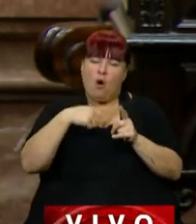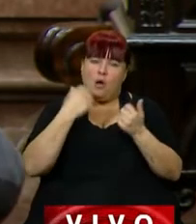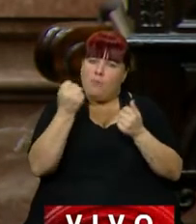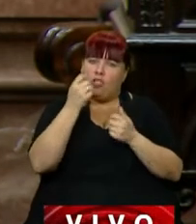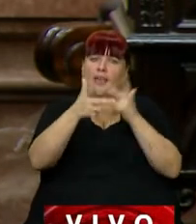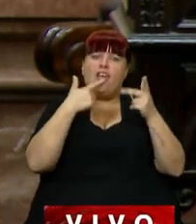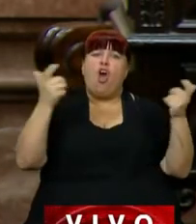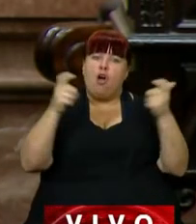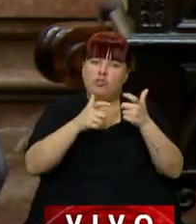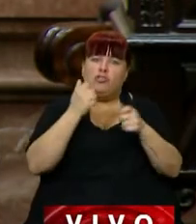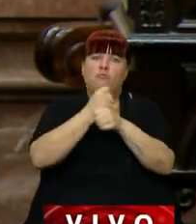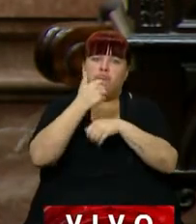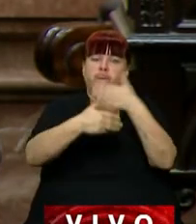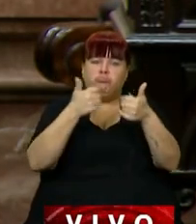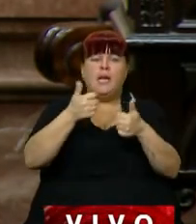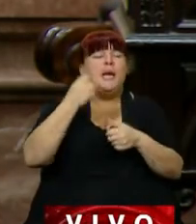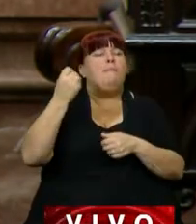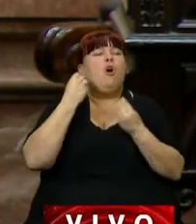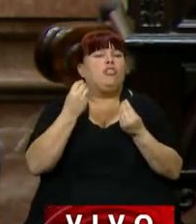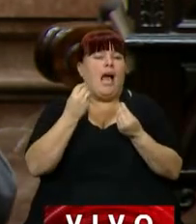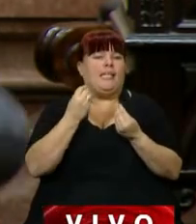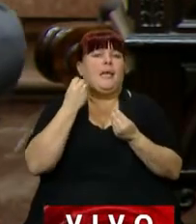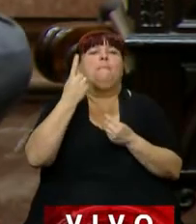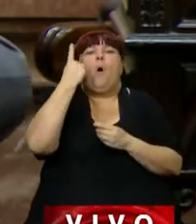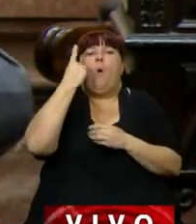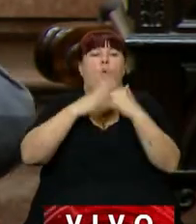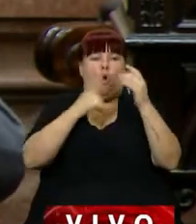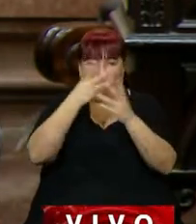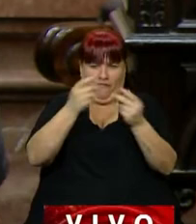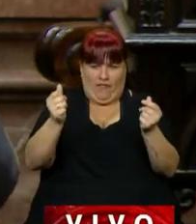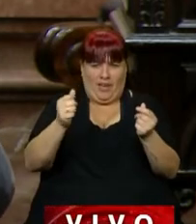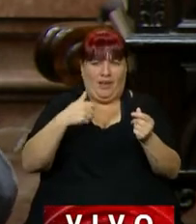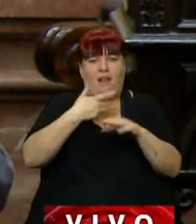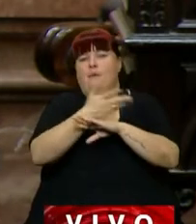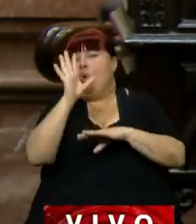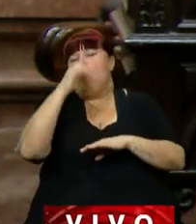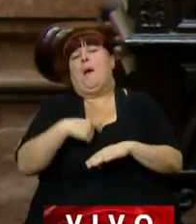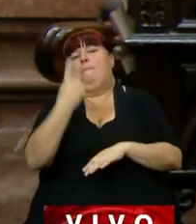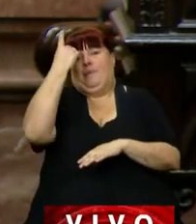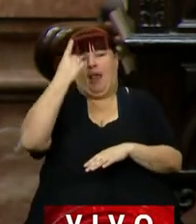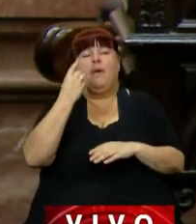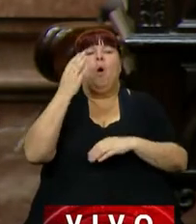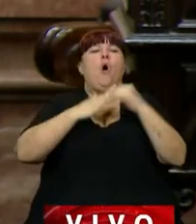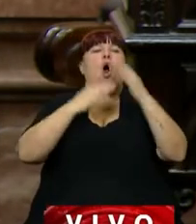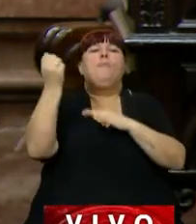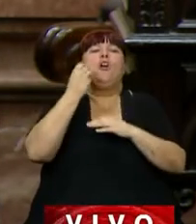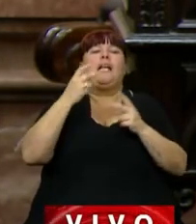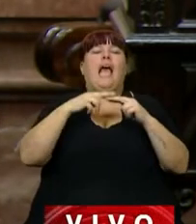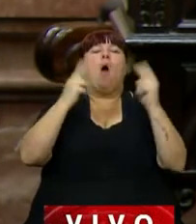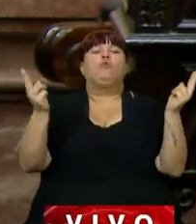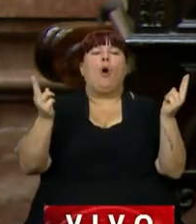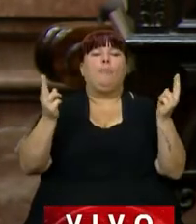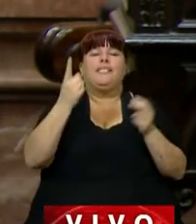valoro mucho lo de la comisión, para fundamentalmente una obra, y ya termino, nunca me paso, pero bueno, para una obra importante que es la